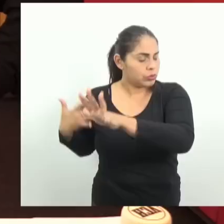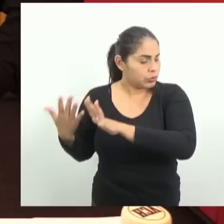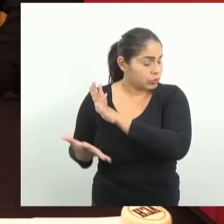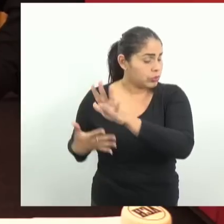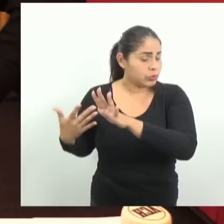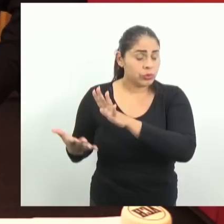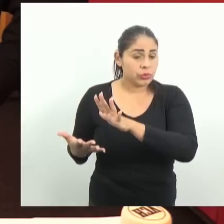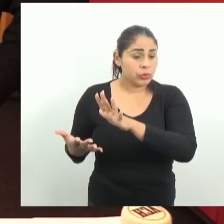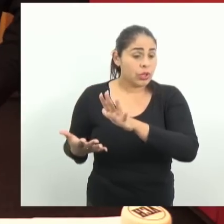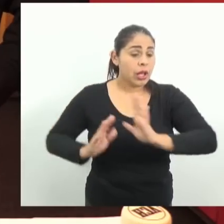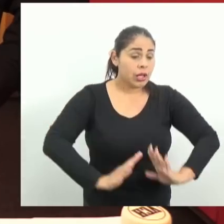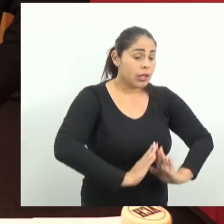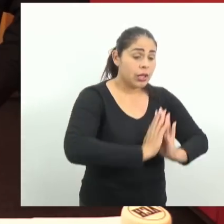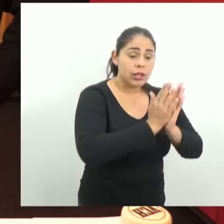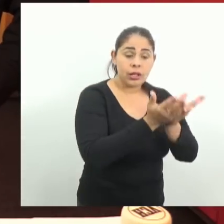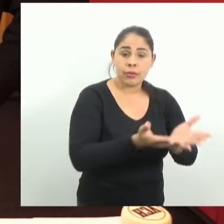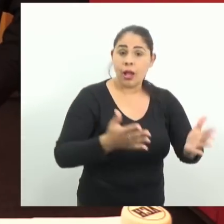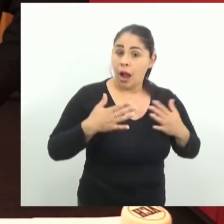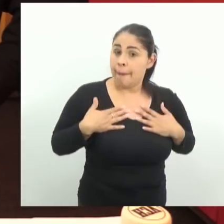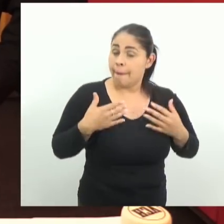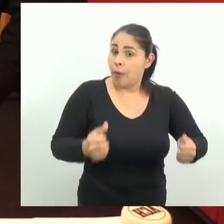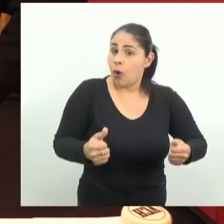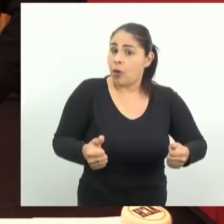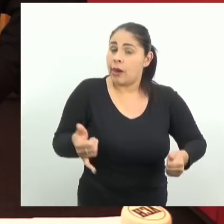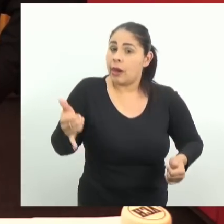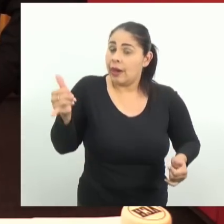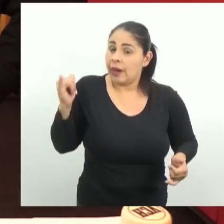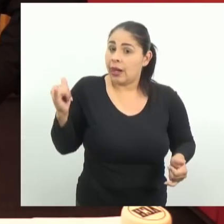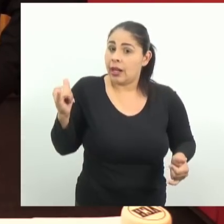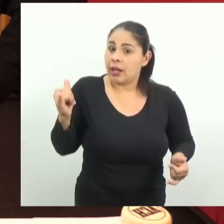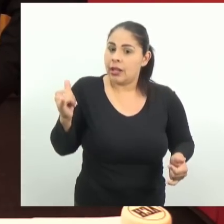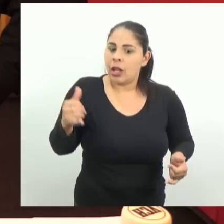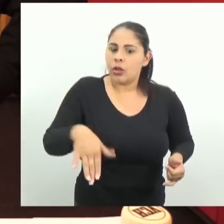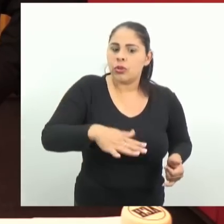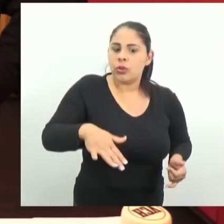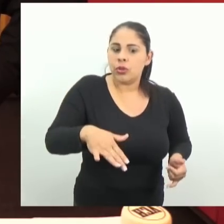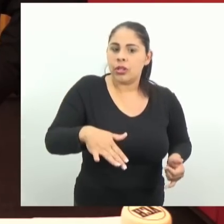El poder de la palabra está en el sonido de la palabra.